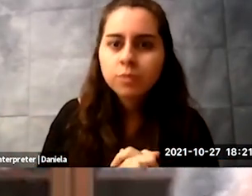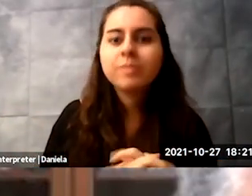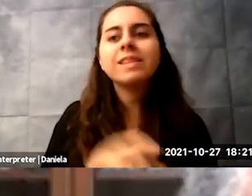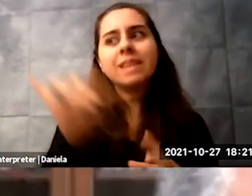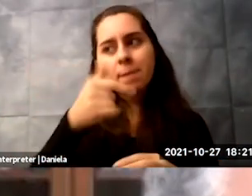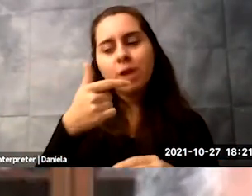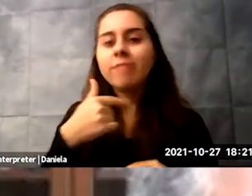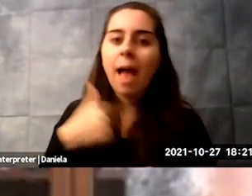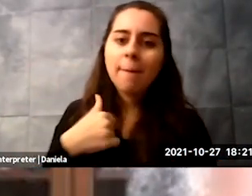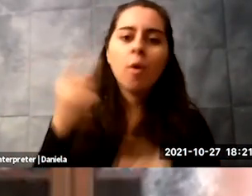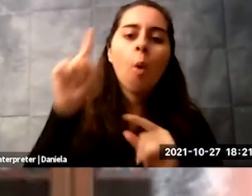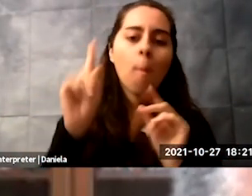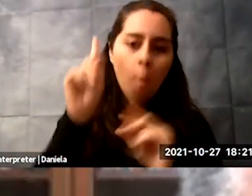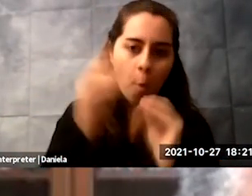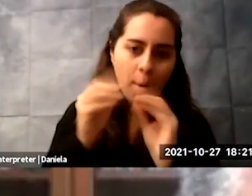anécdotas. Yo recuerdo